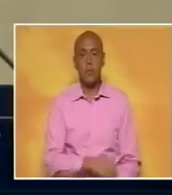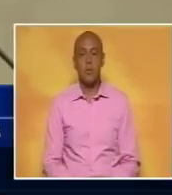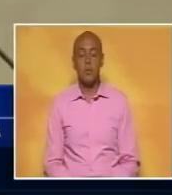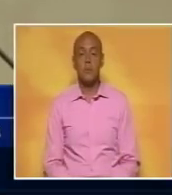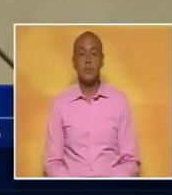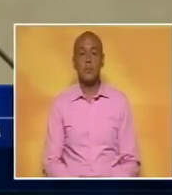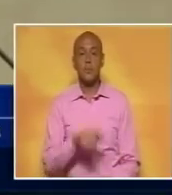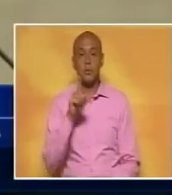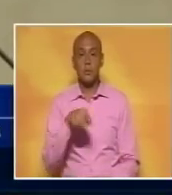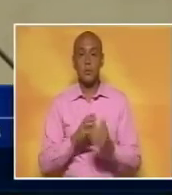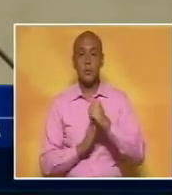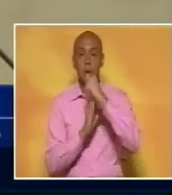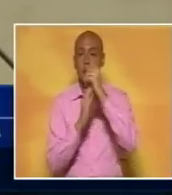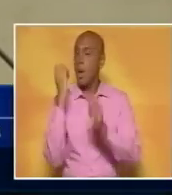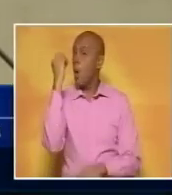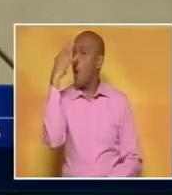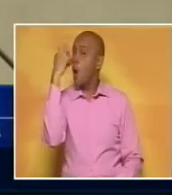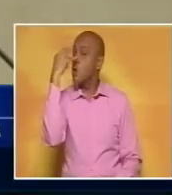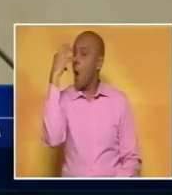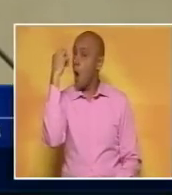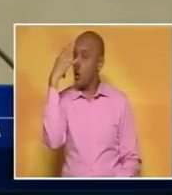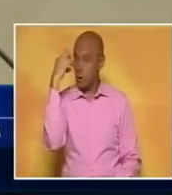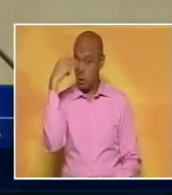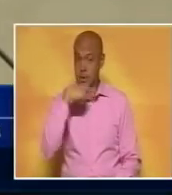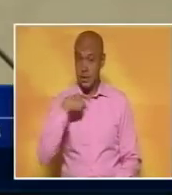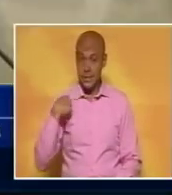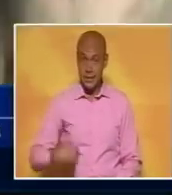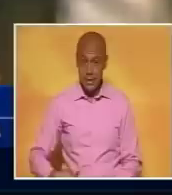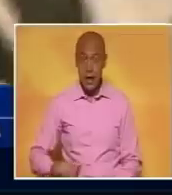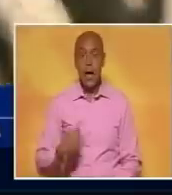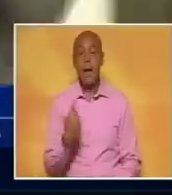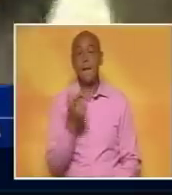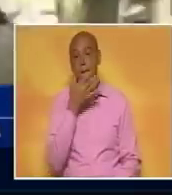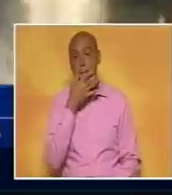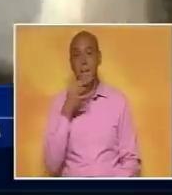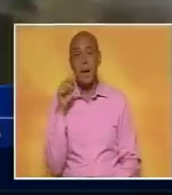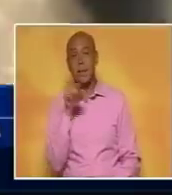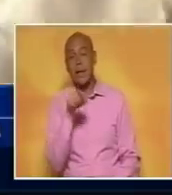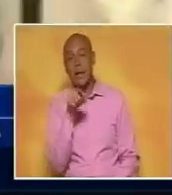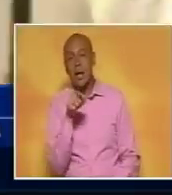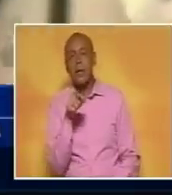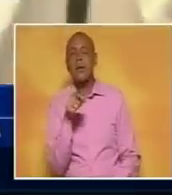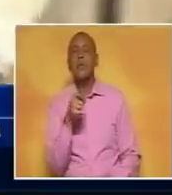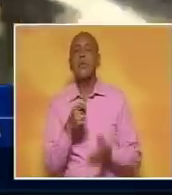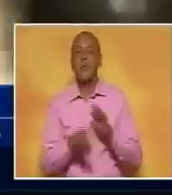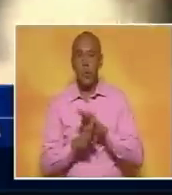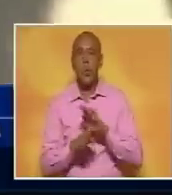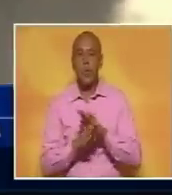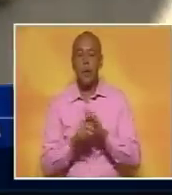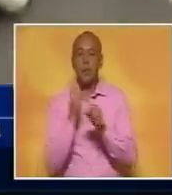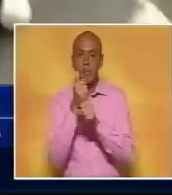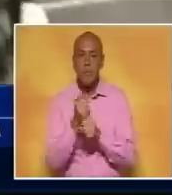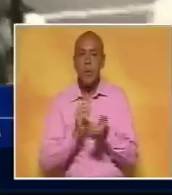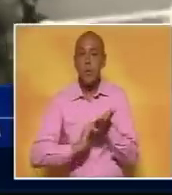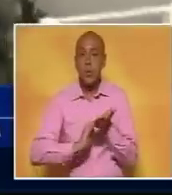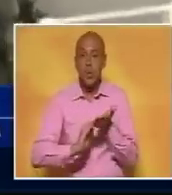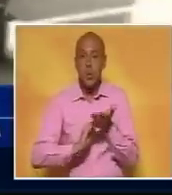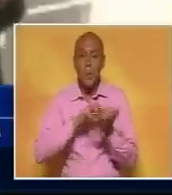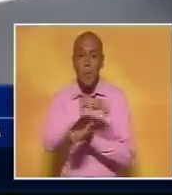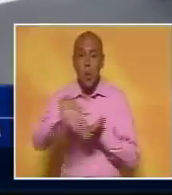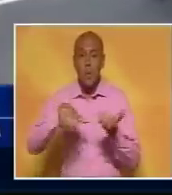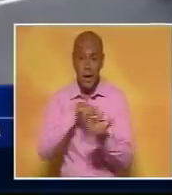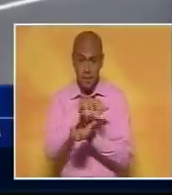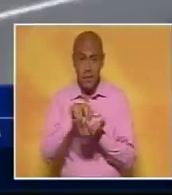La líder de Hong Kong, Carrie Lam, reiteró que su gobierno aún espera resolver la crisis desatada en la ciudad,